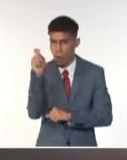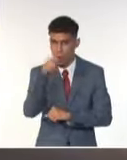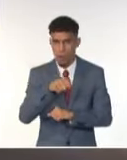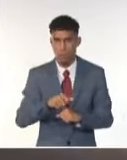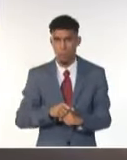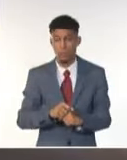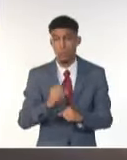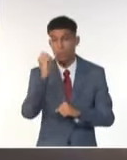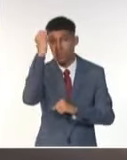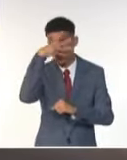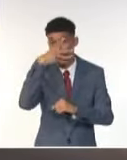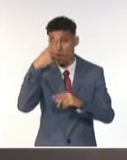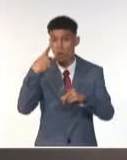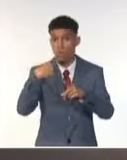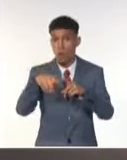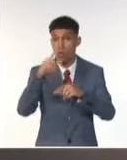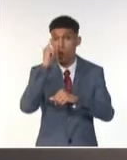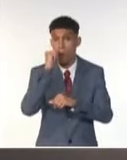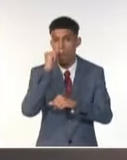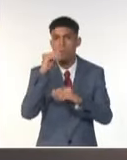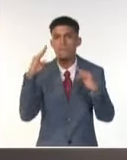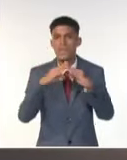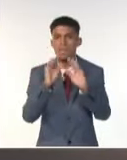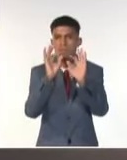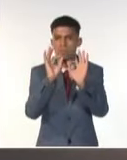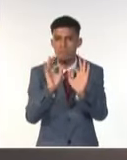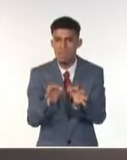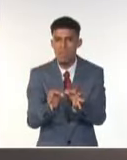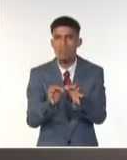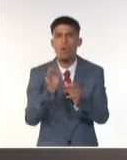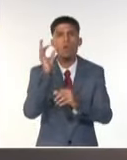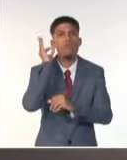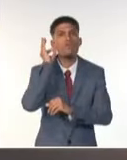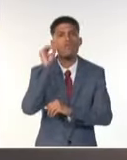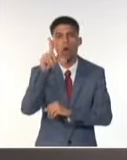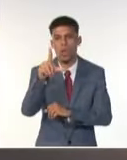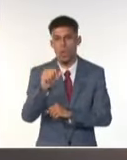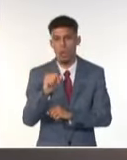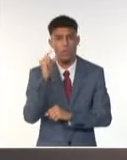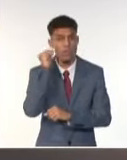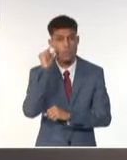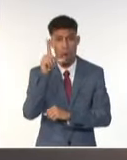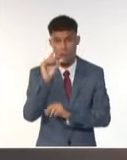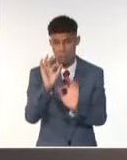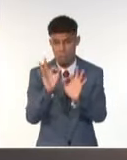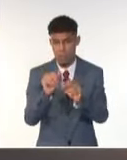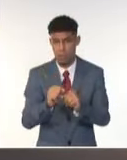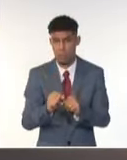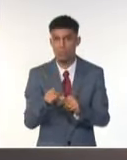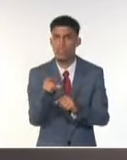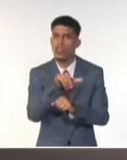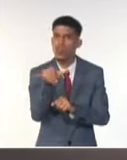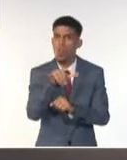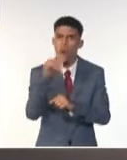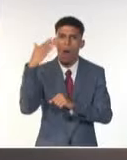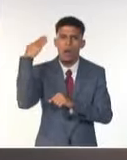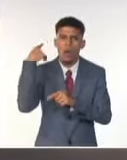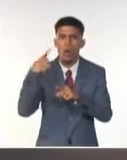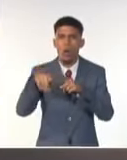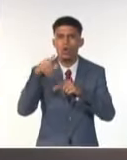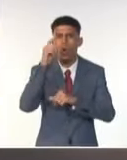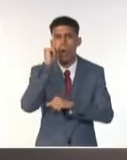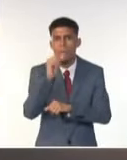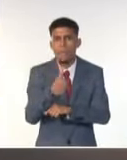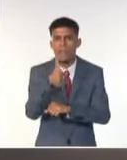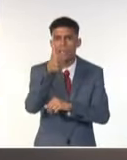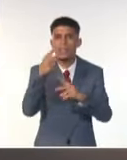Trump como Rubio residen legalmente en Florida, pero ya esto sucedió en el pasado con Bush el hijo y con Dick